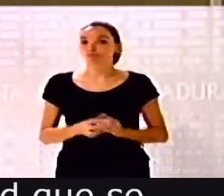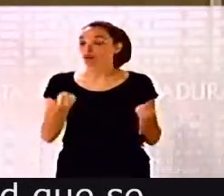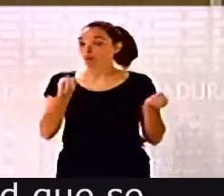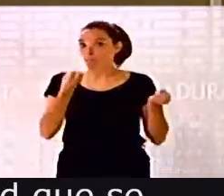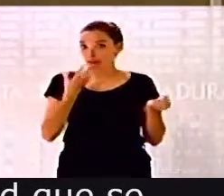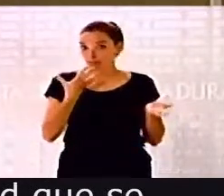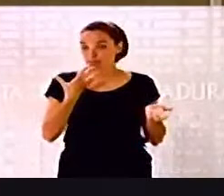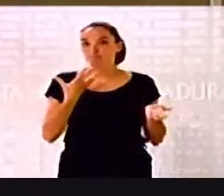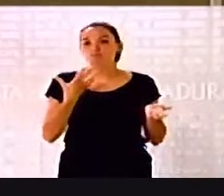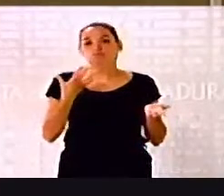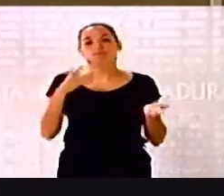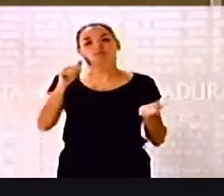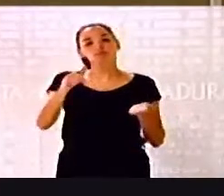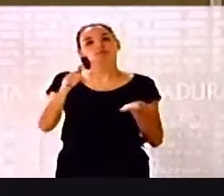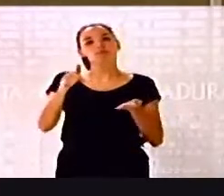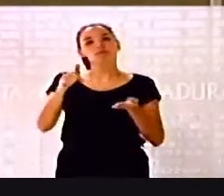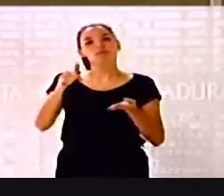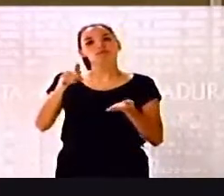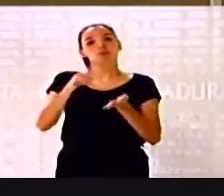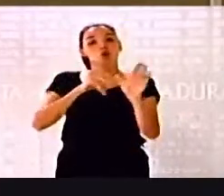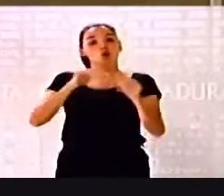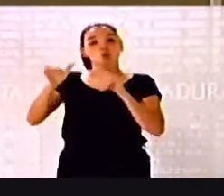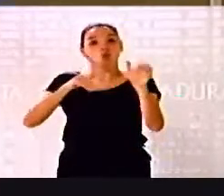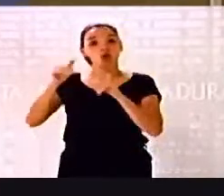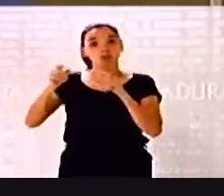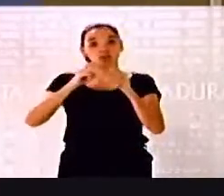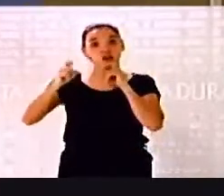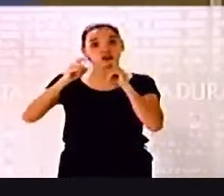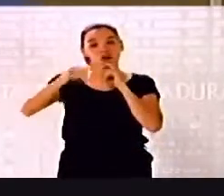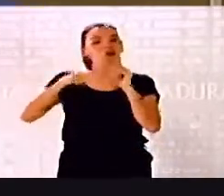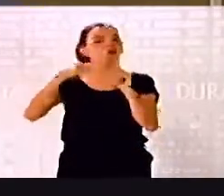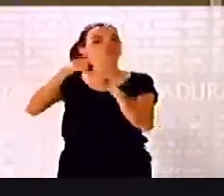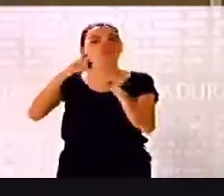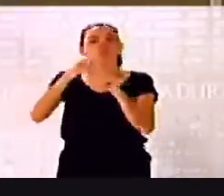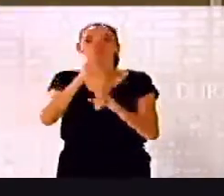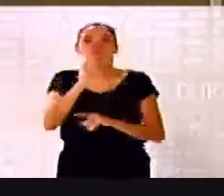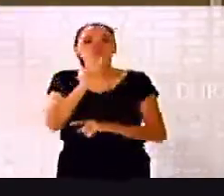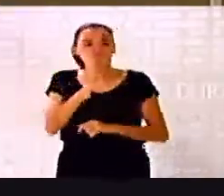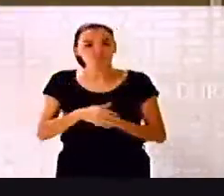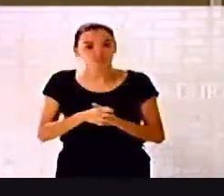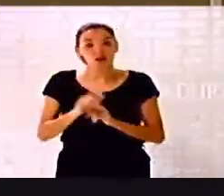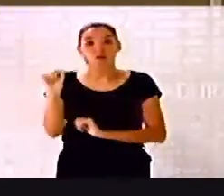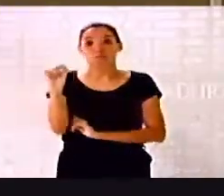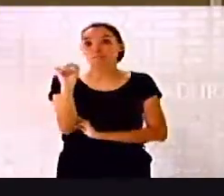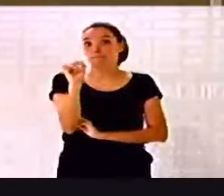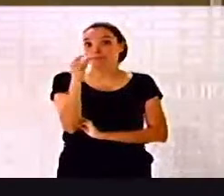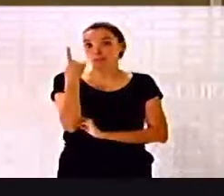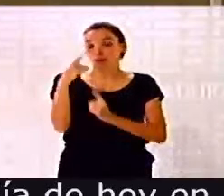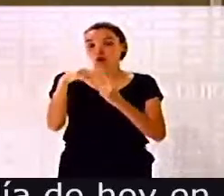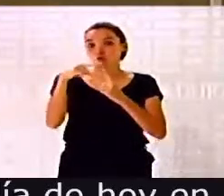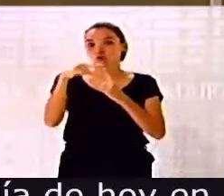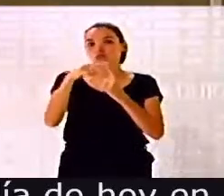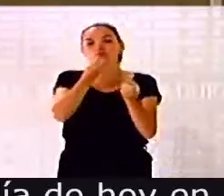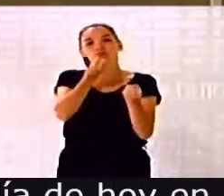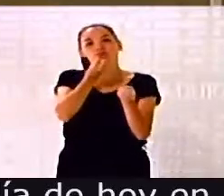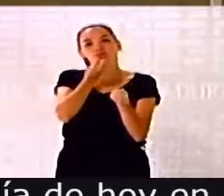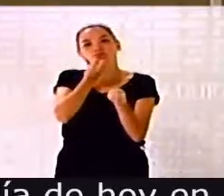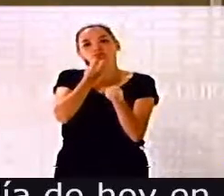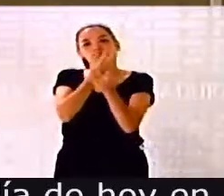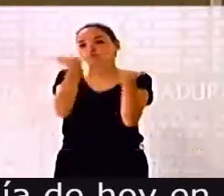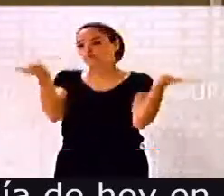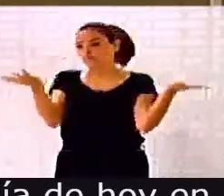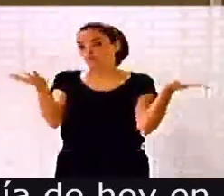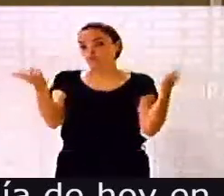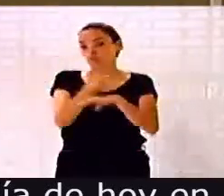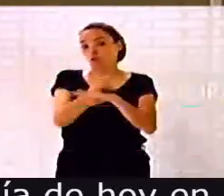Bien, el objetivo de la convocatoria de prensa del día de hoy, en primer lugar, es contarle a la